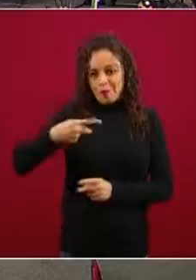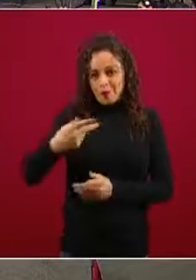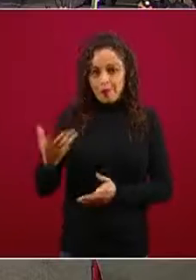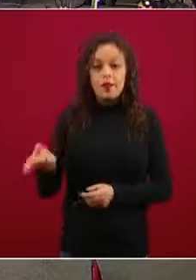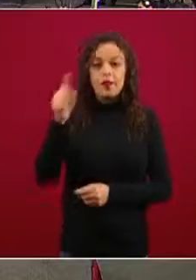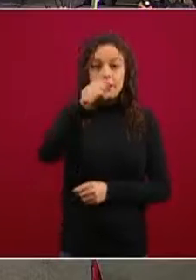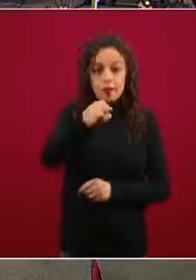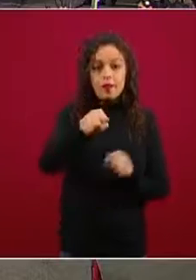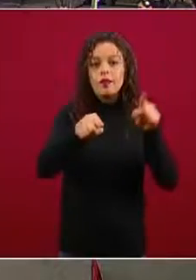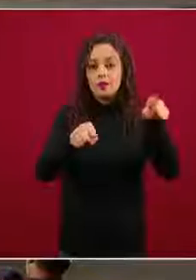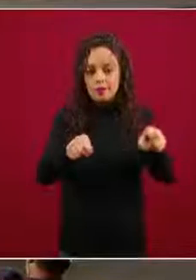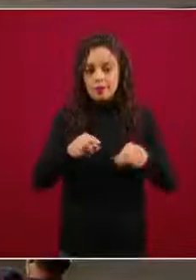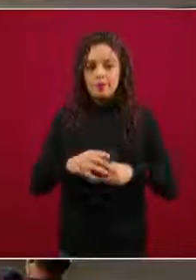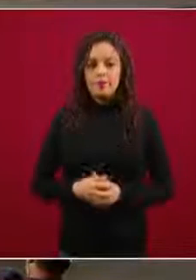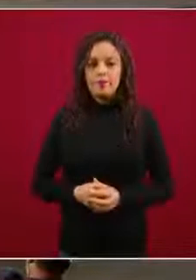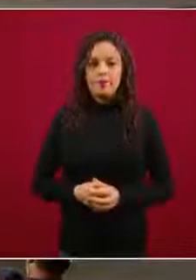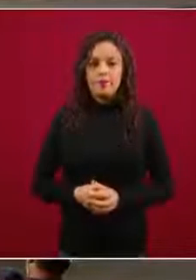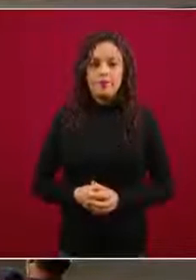usted.